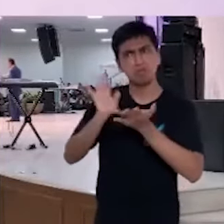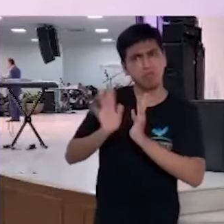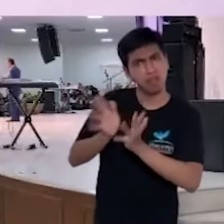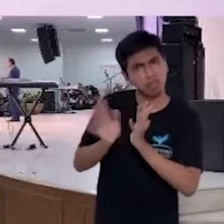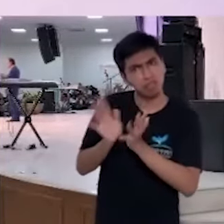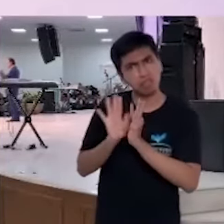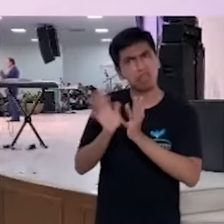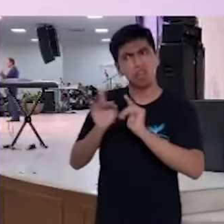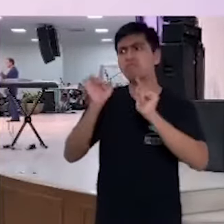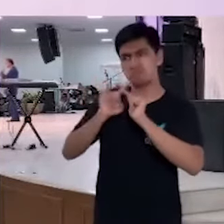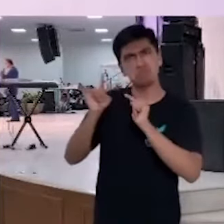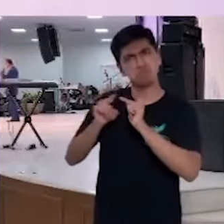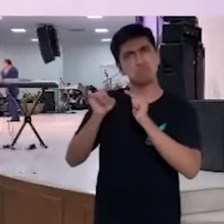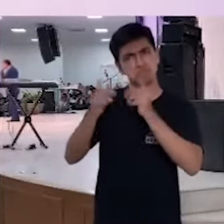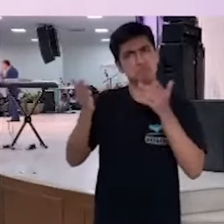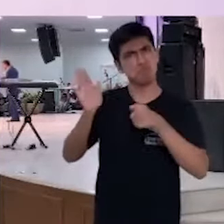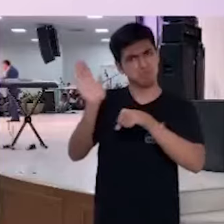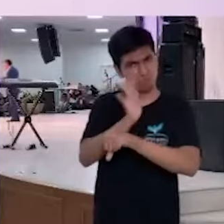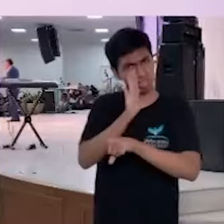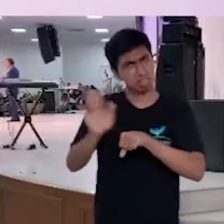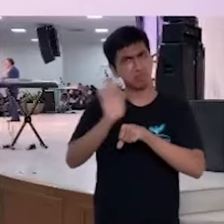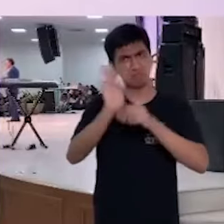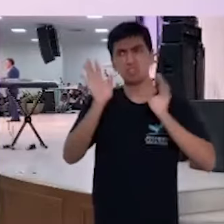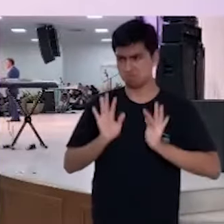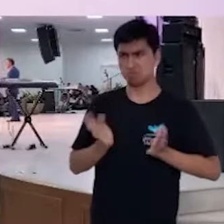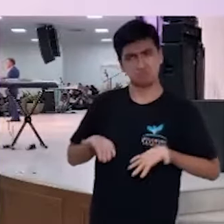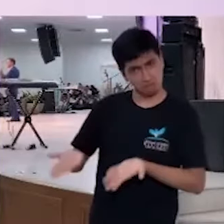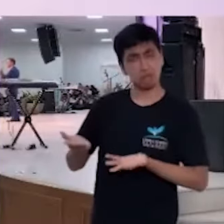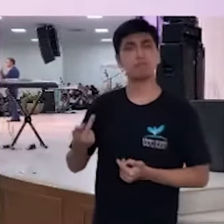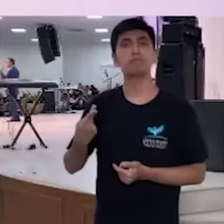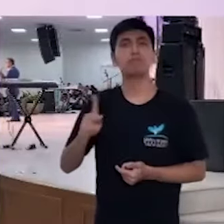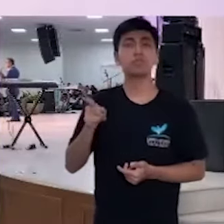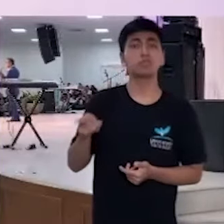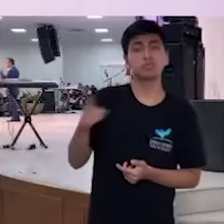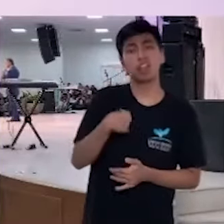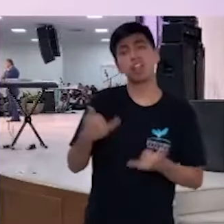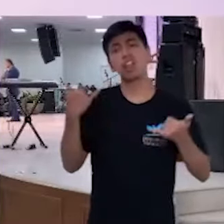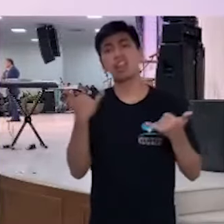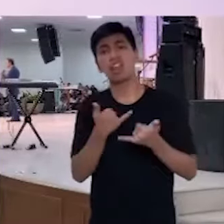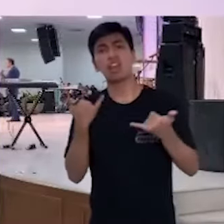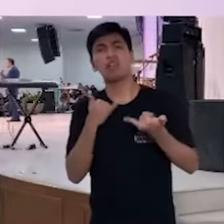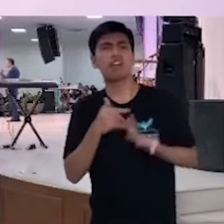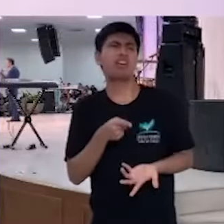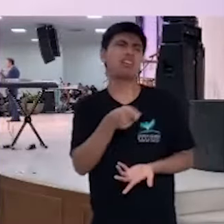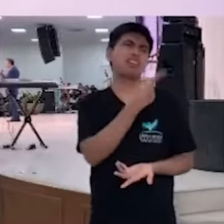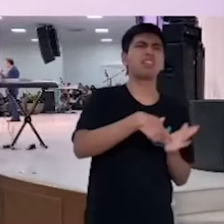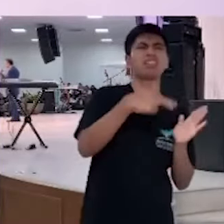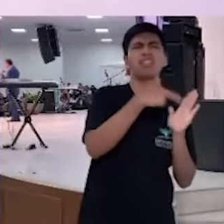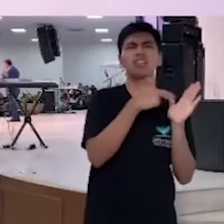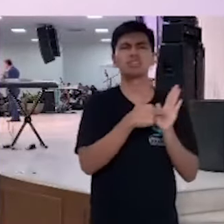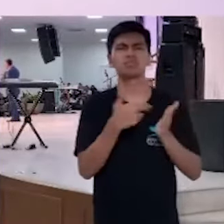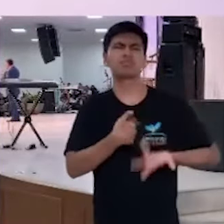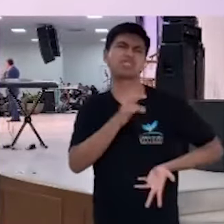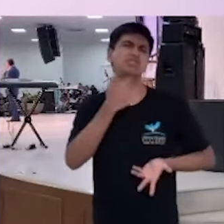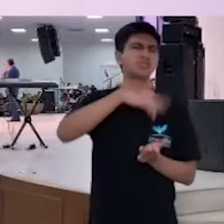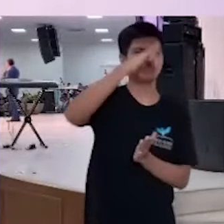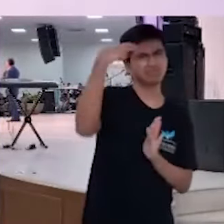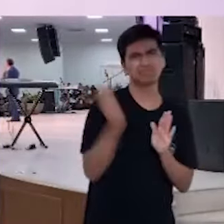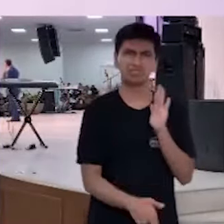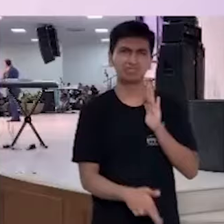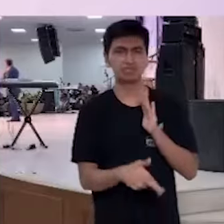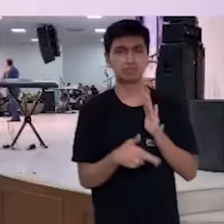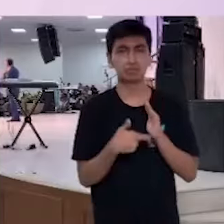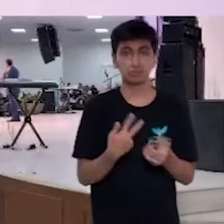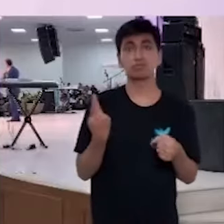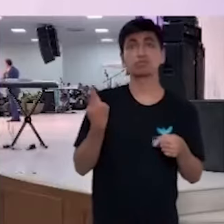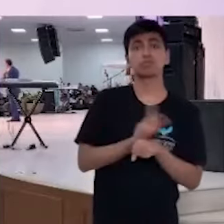decir cómo van las cosas, pero si no se sujetan, y si ustedes se salen de nuestro consejo, se salen de nuestra cobertura,